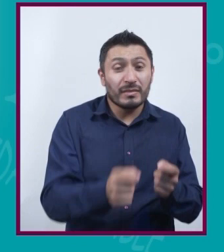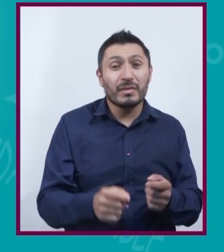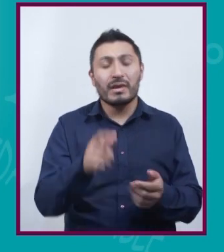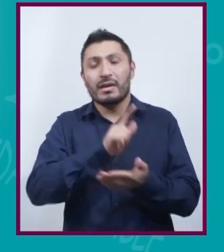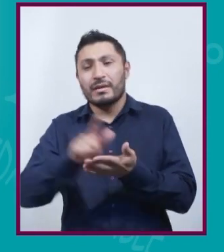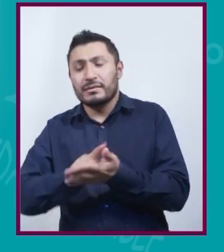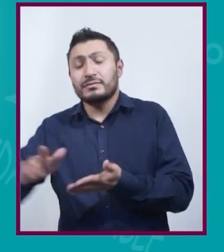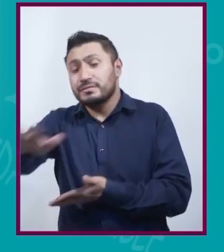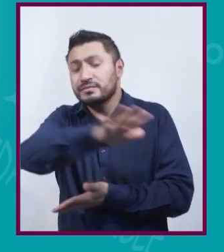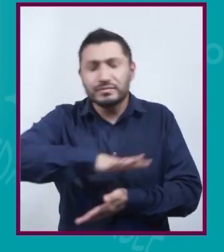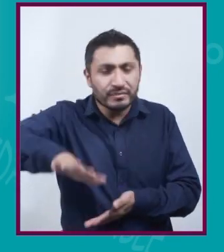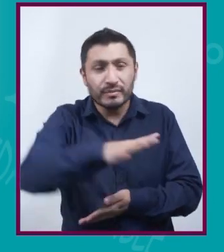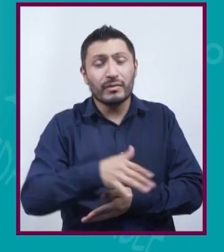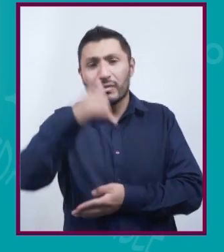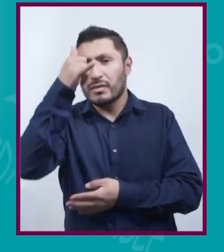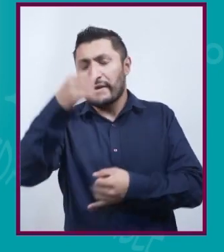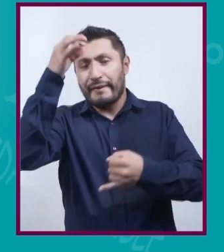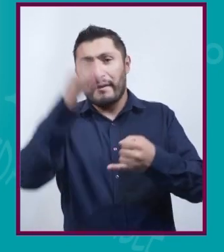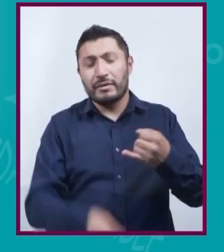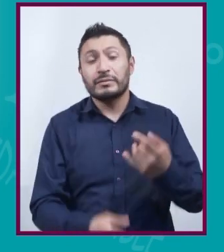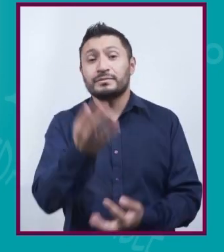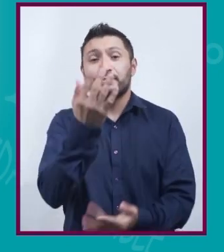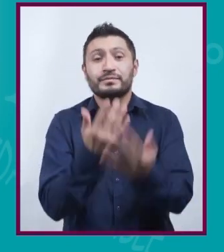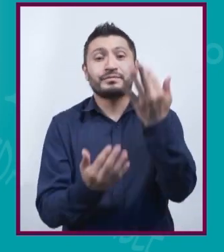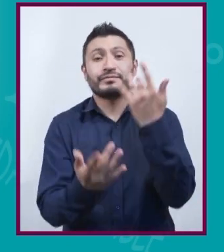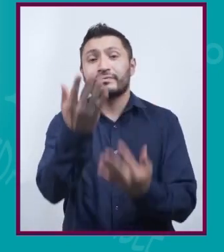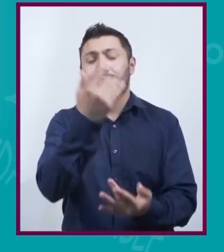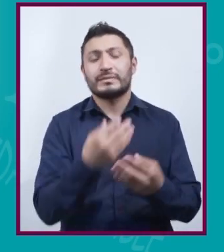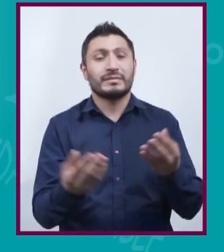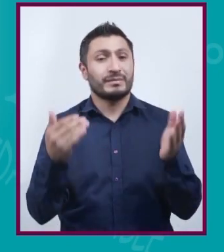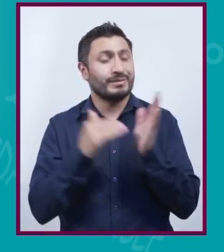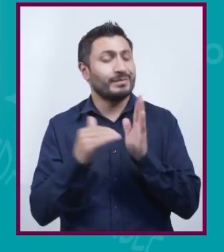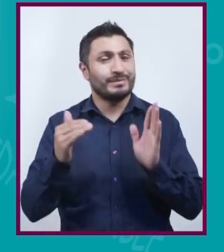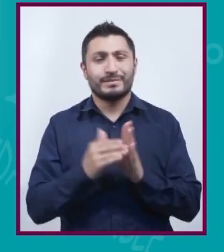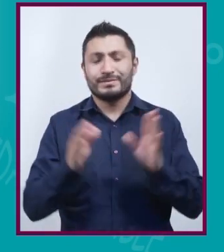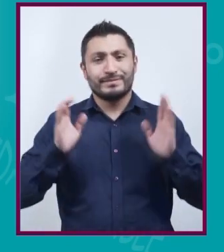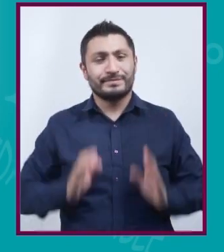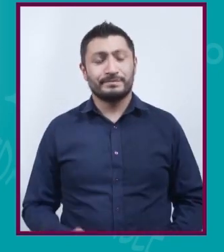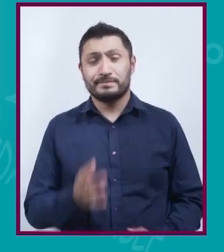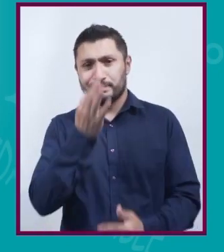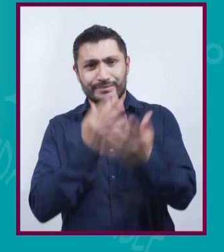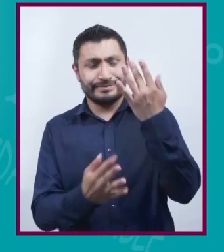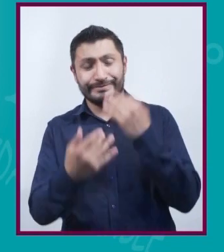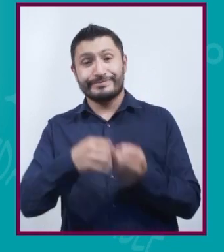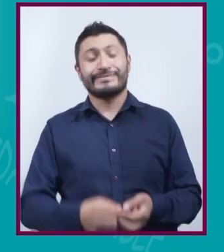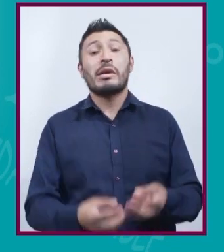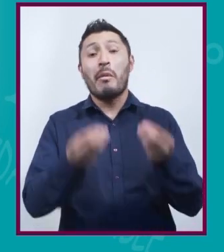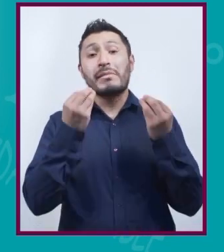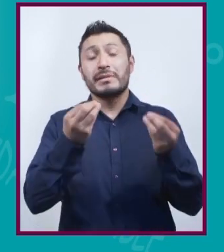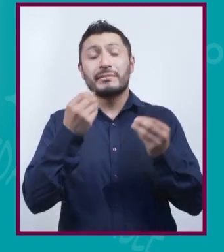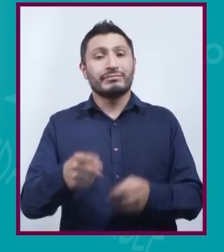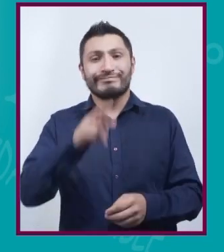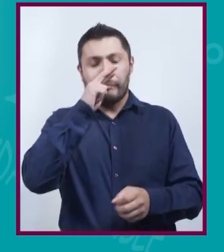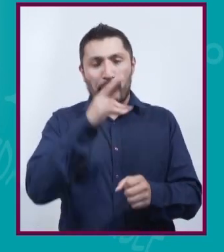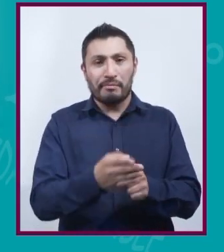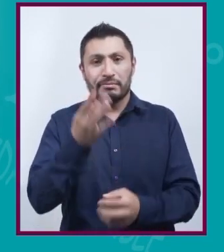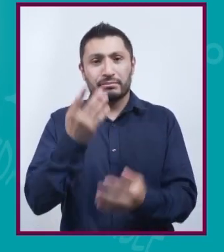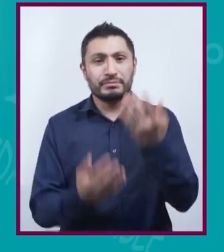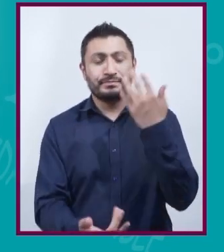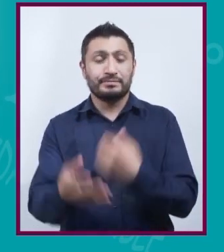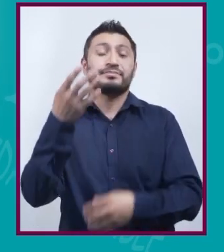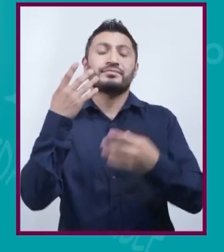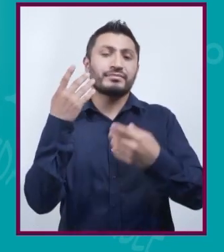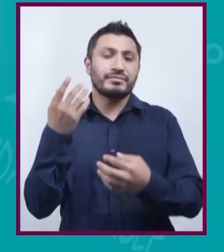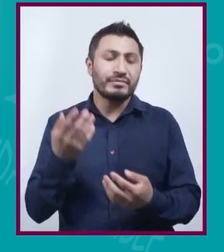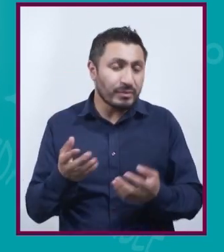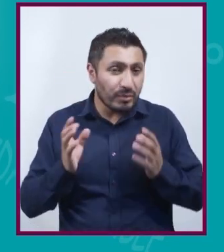de gases y, finalmente, se encargaban de incinerar los miles de cuerpos. Muchos de ellos se encargaban de quemar los restos